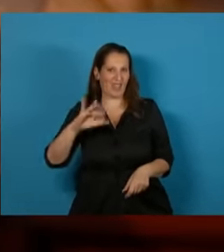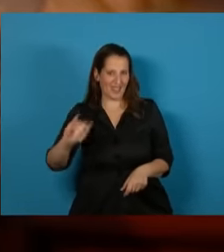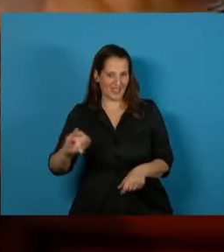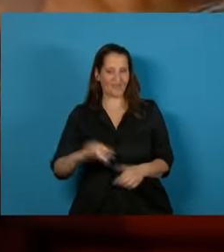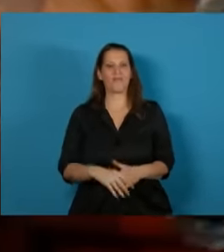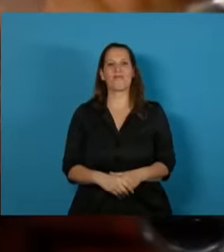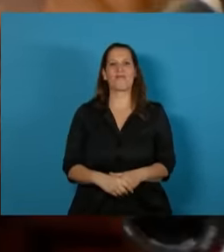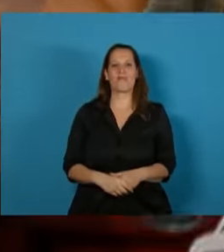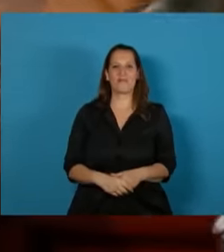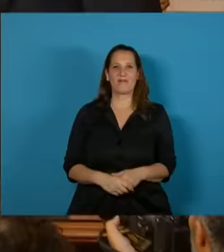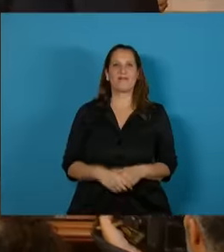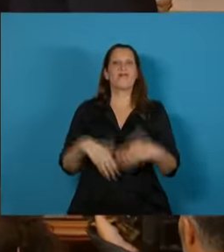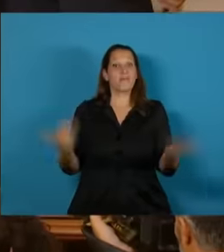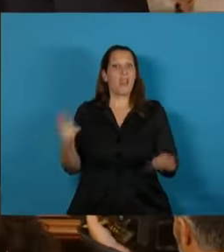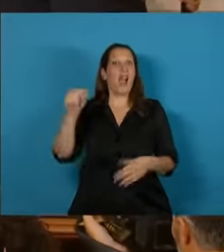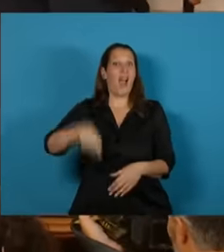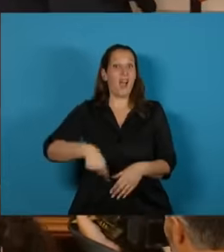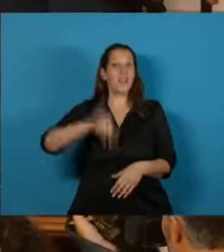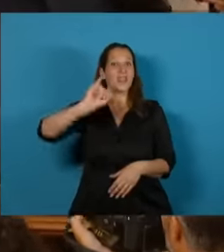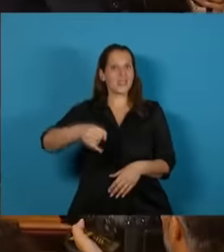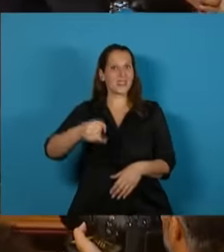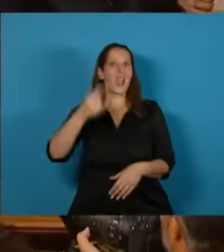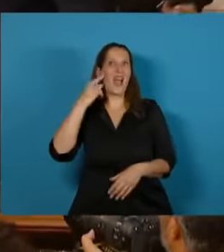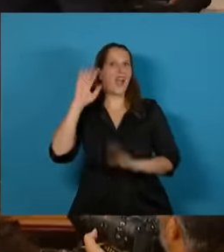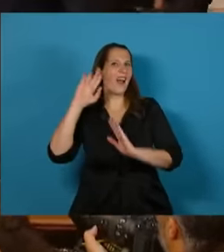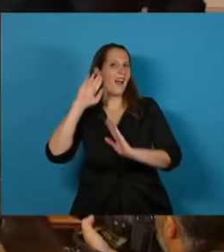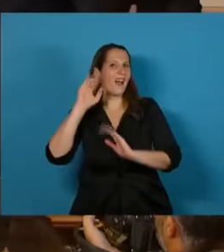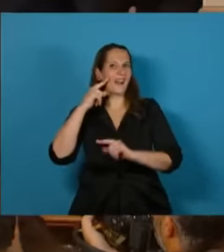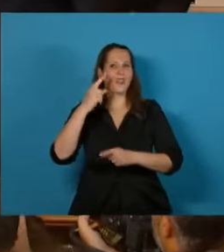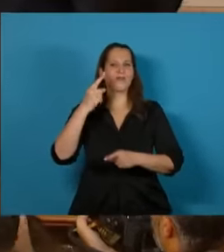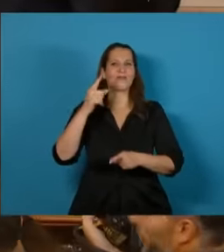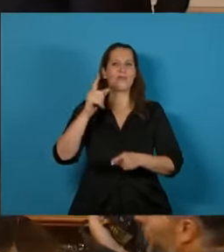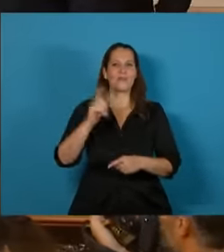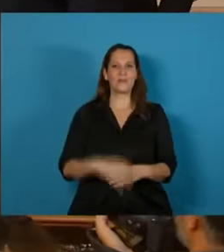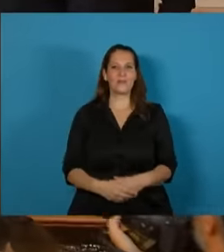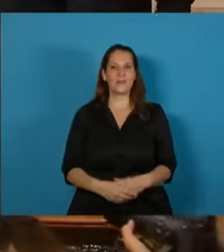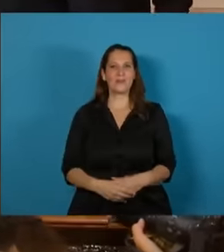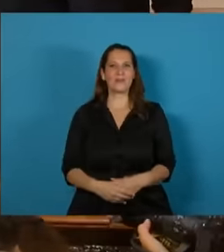Fernández. Vamos a escuchar a continuación entonces